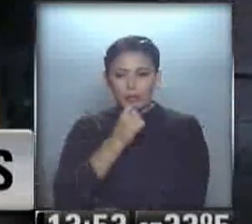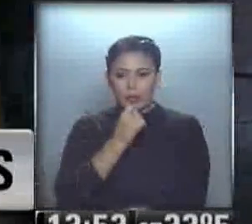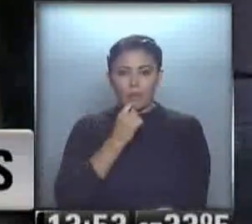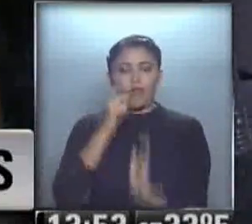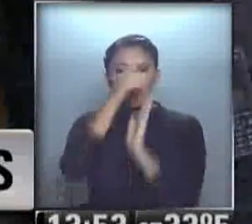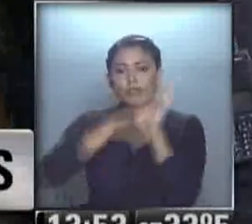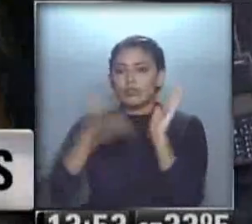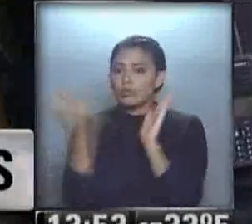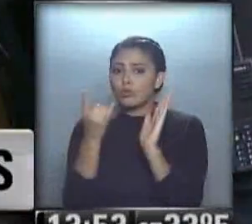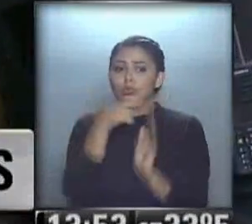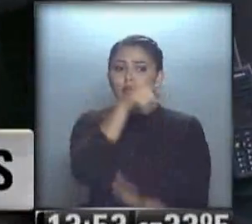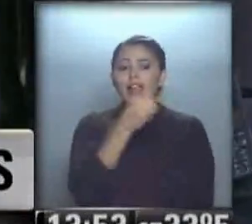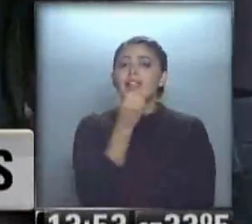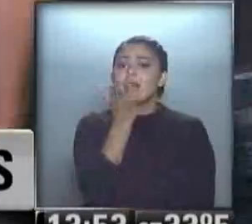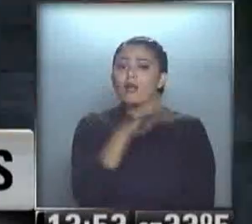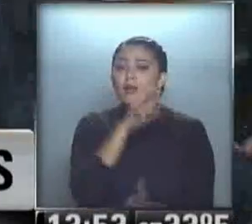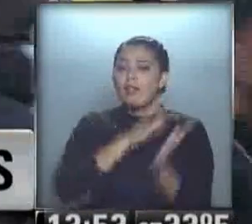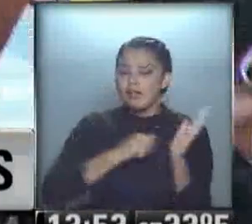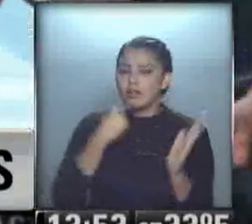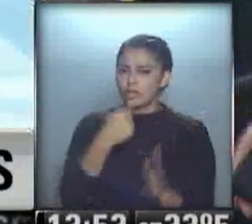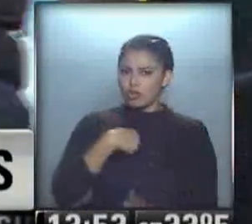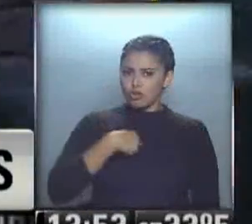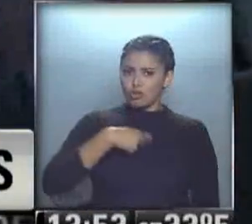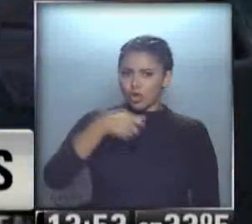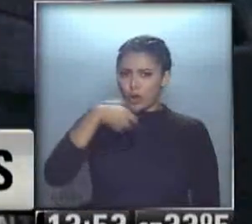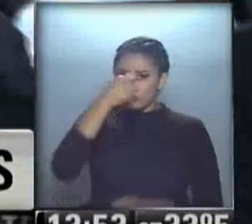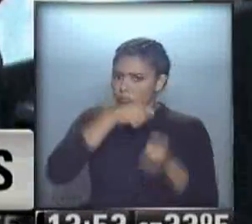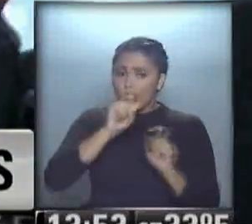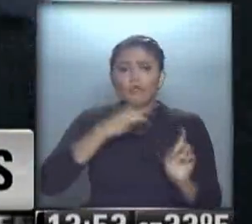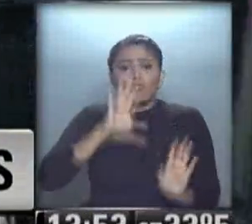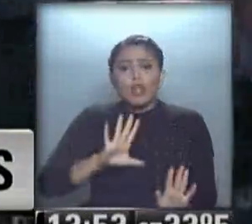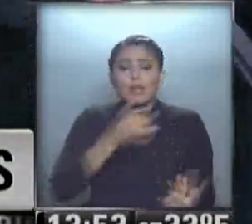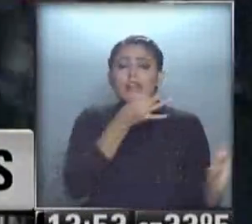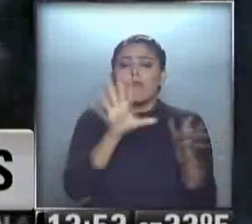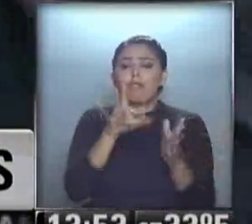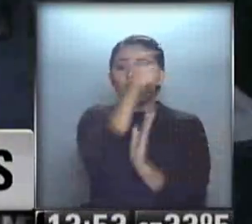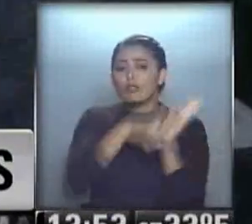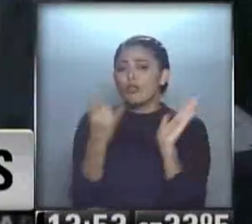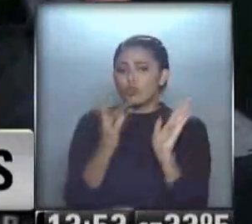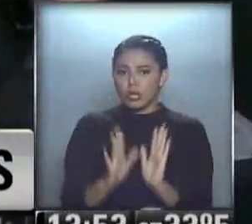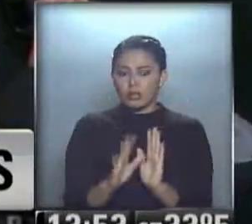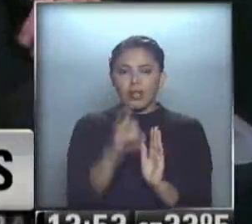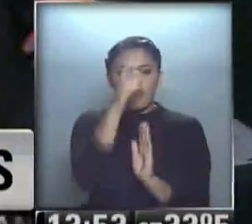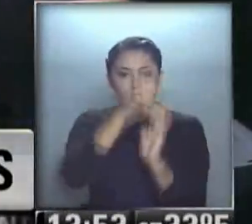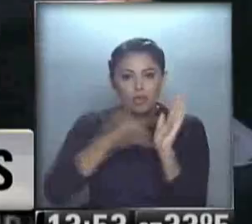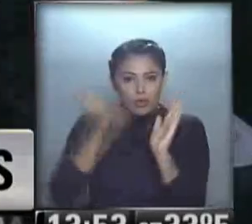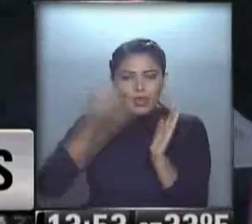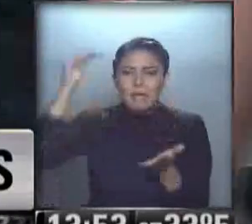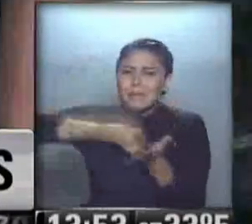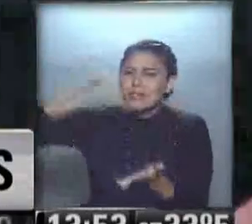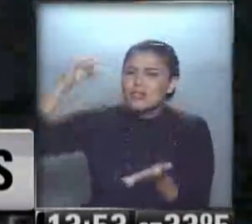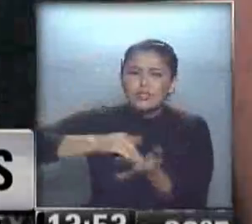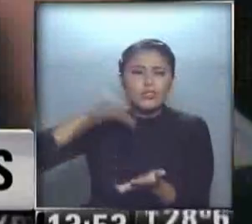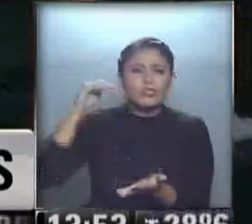truchas zis cuando va a declarar valla Blanca dice yo no soy narcotraficante soy un simple vendedor de facturas trucha facturas truchas por millones y